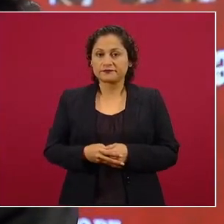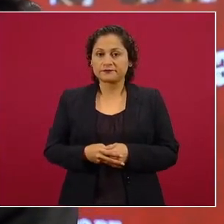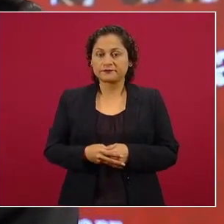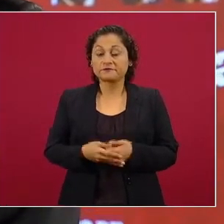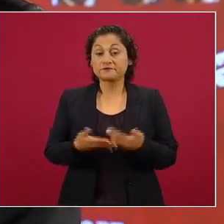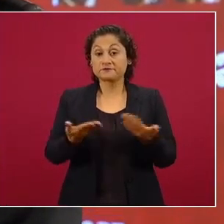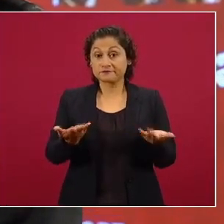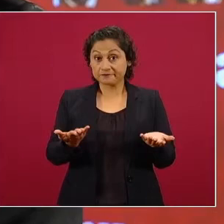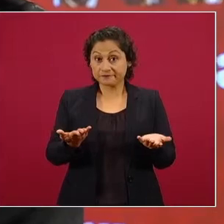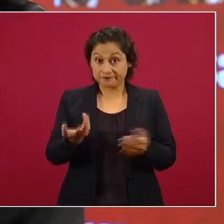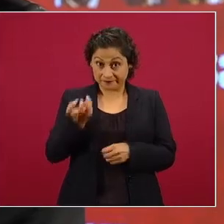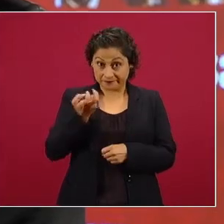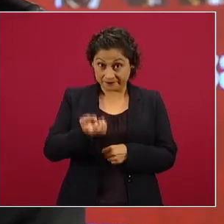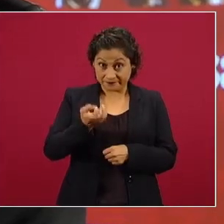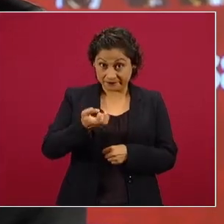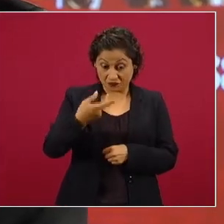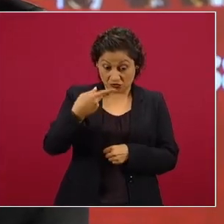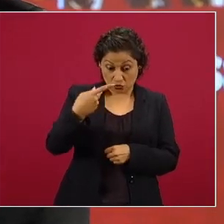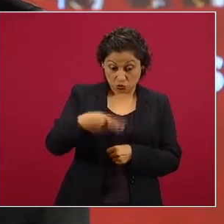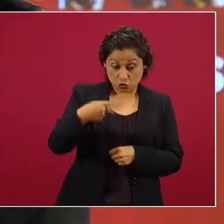Y eso es un